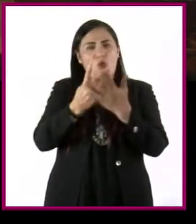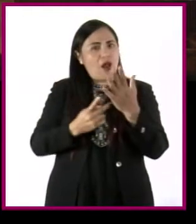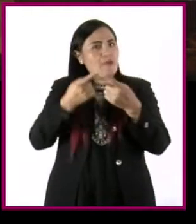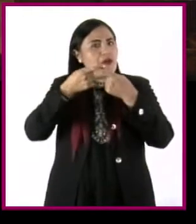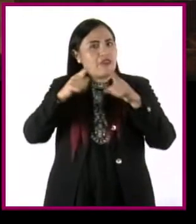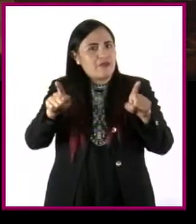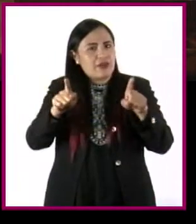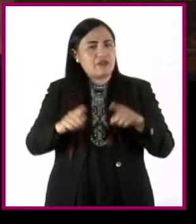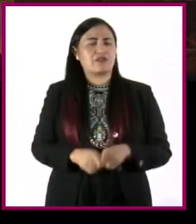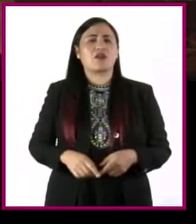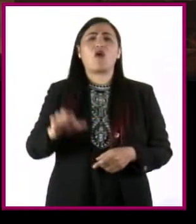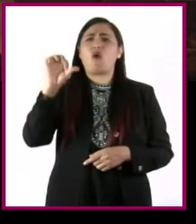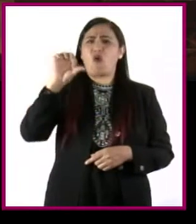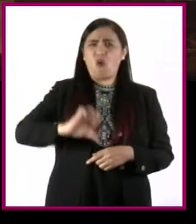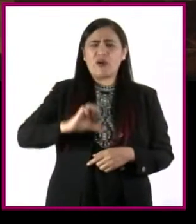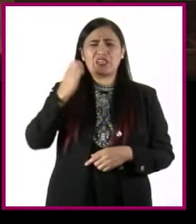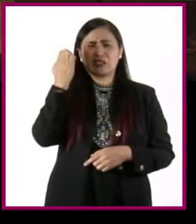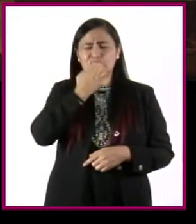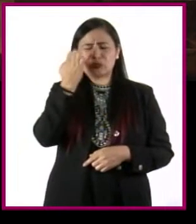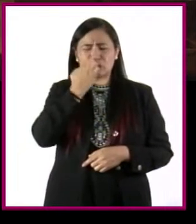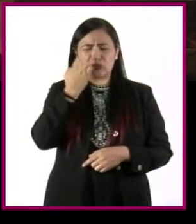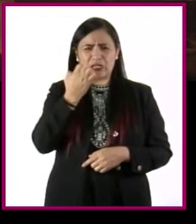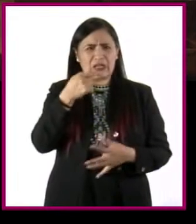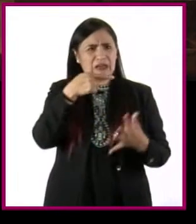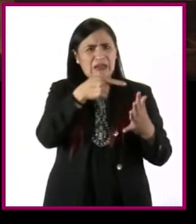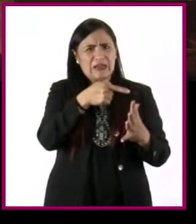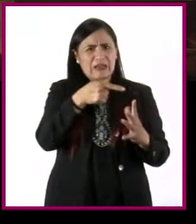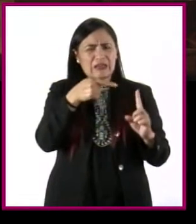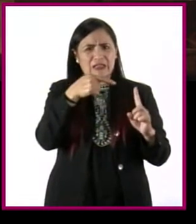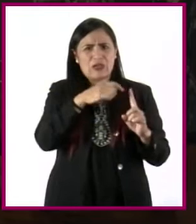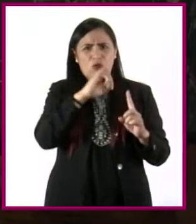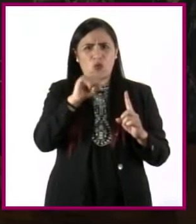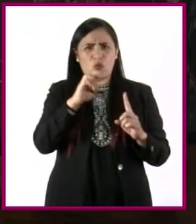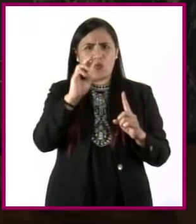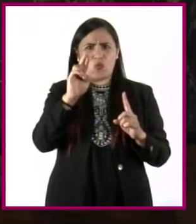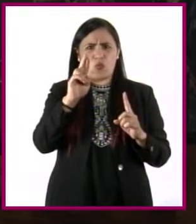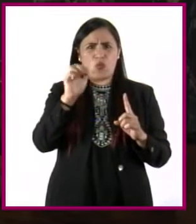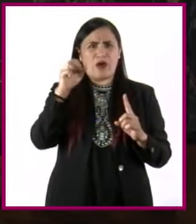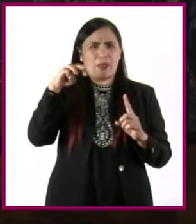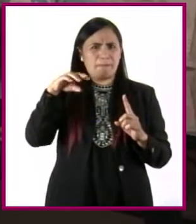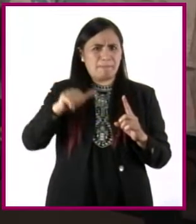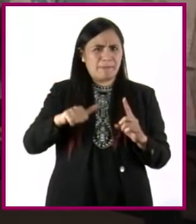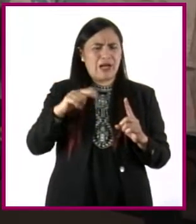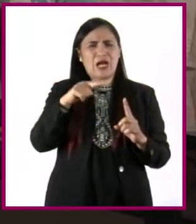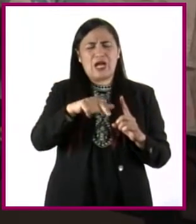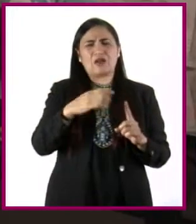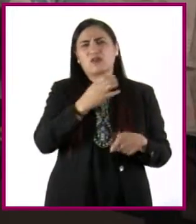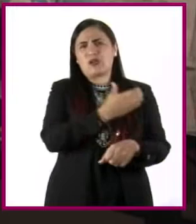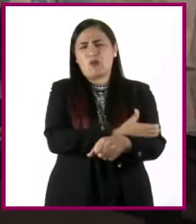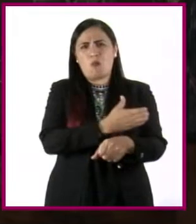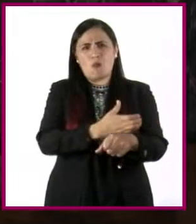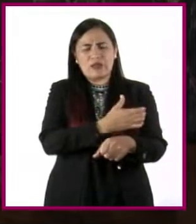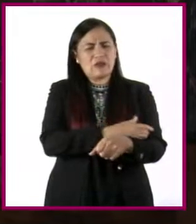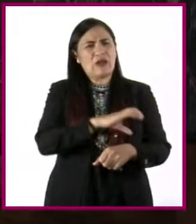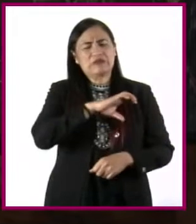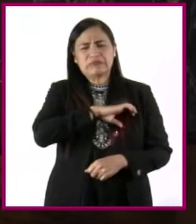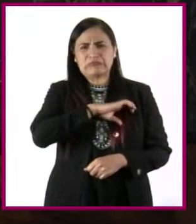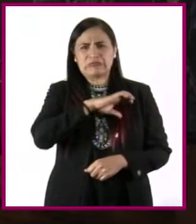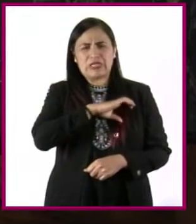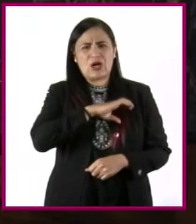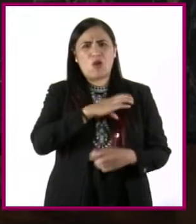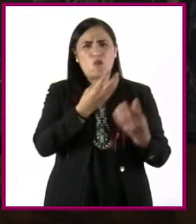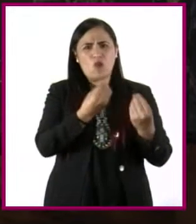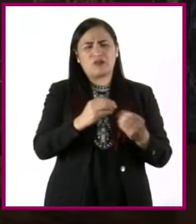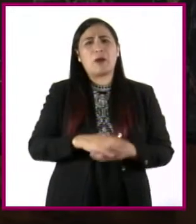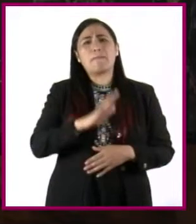algo en la escuela que nos bajó el ánimo, sobre todo a Juanma porque se trata de un compa que quiere mucho. Mucho. Son